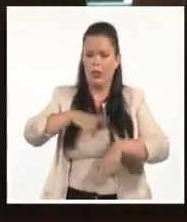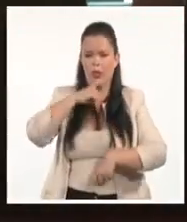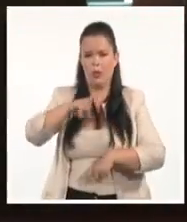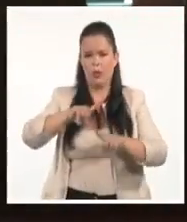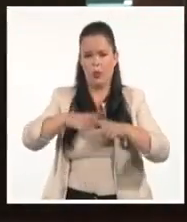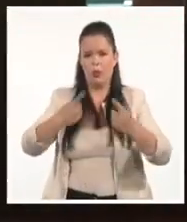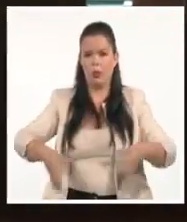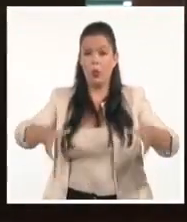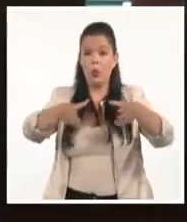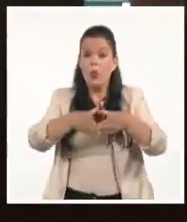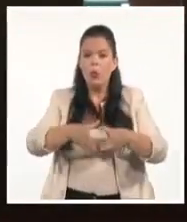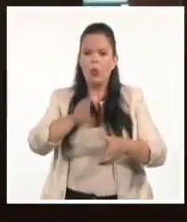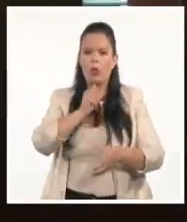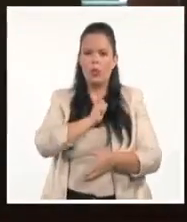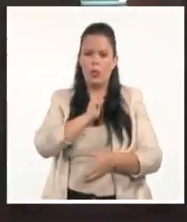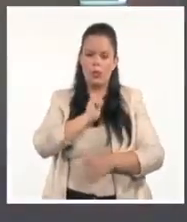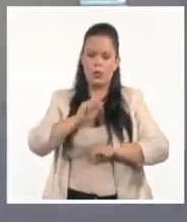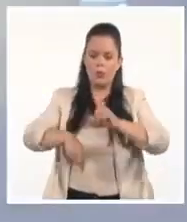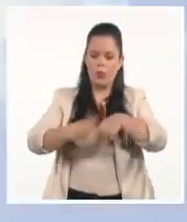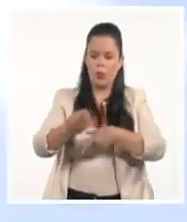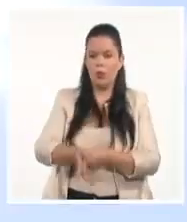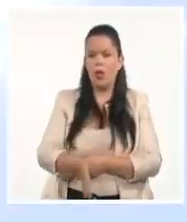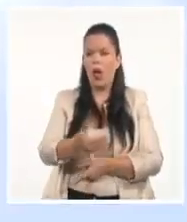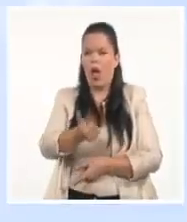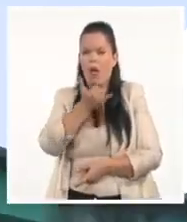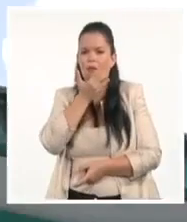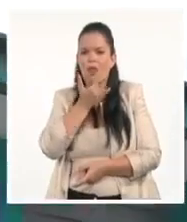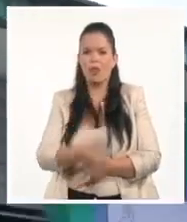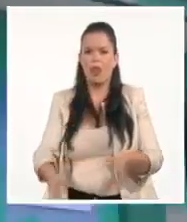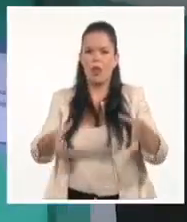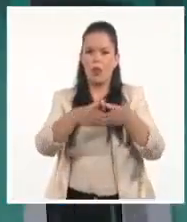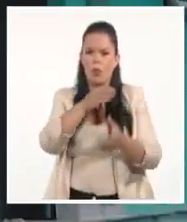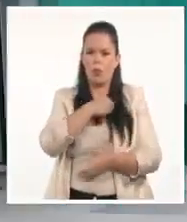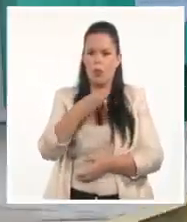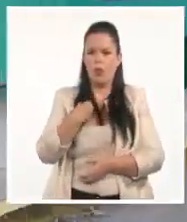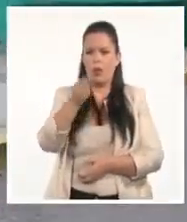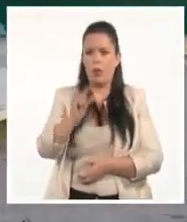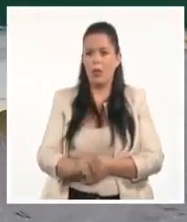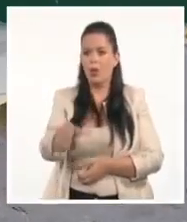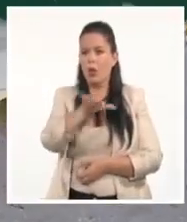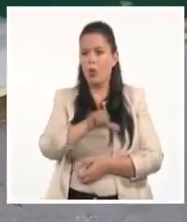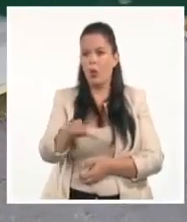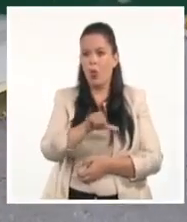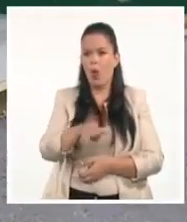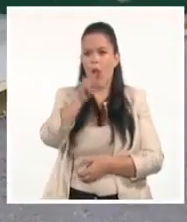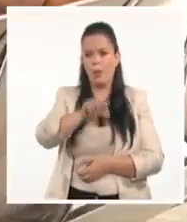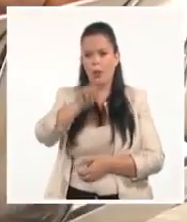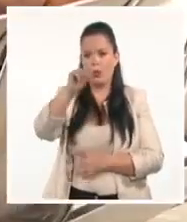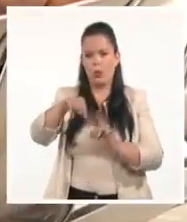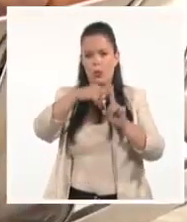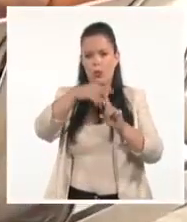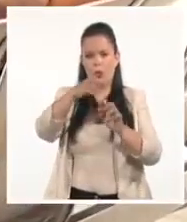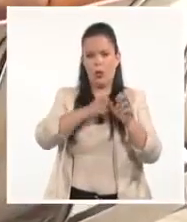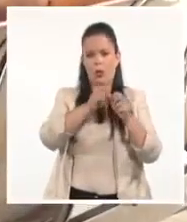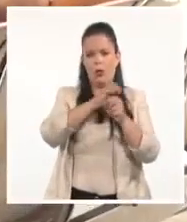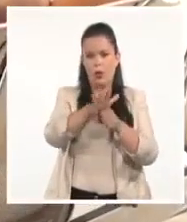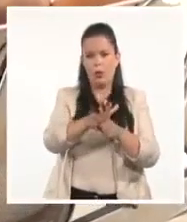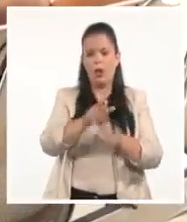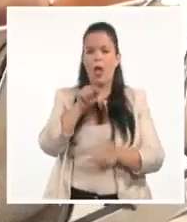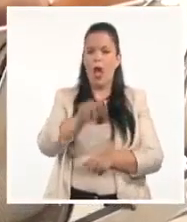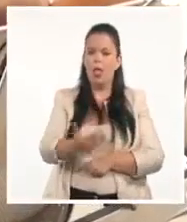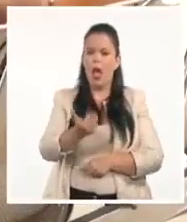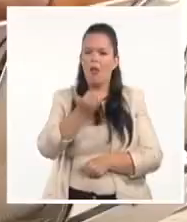sembrar el miedo tanto al personal que aquí labora como a los pacientes. Las intenciones, aunque no causaron daños materiales, sí impactaron de forma